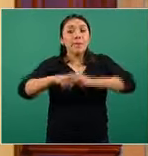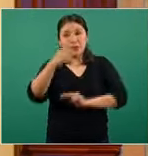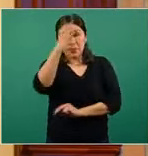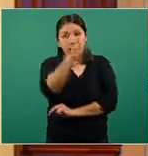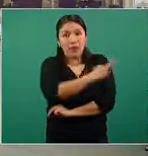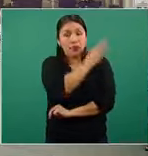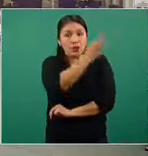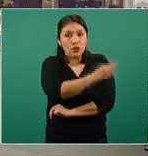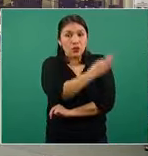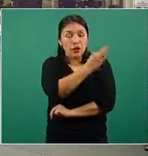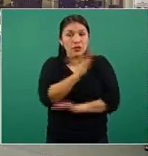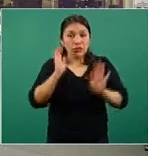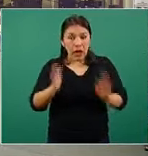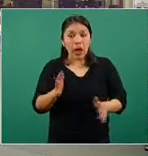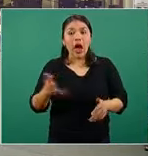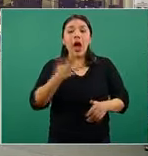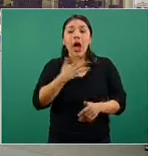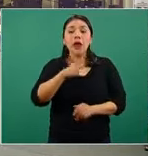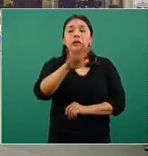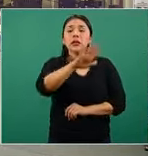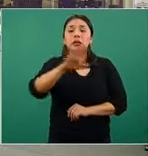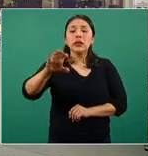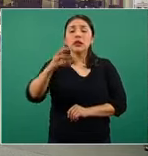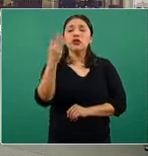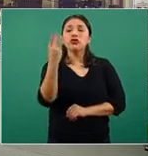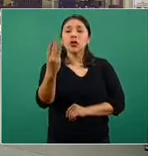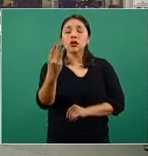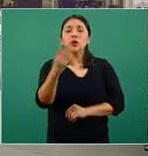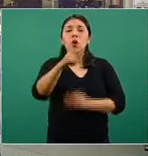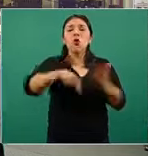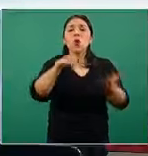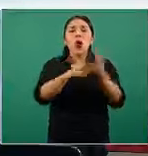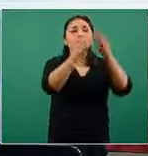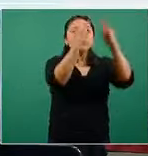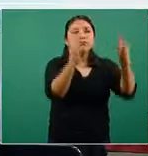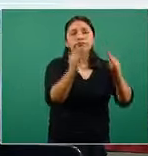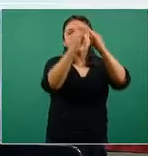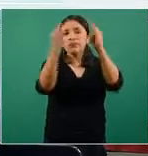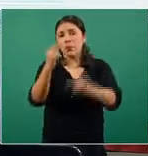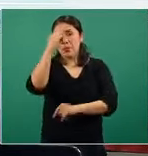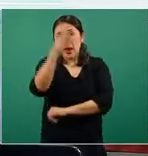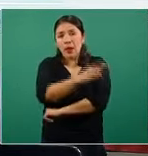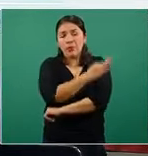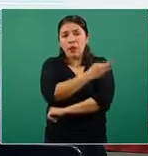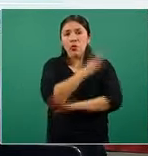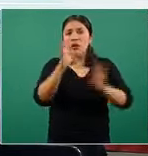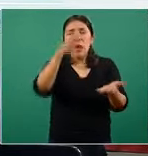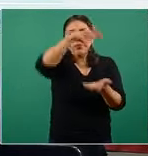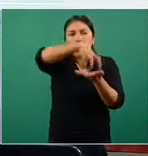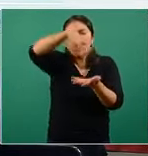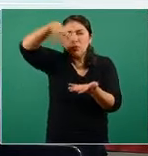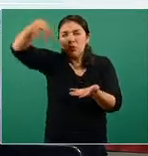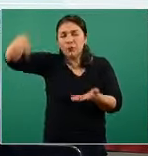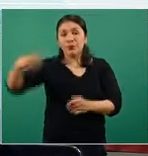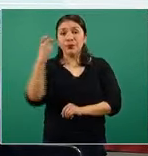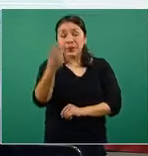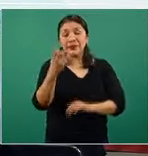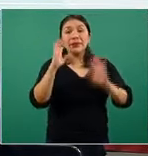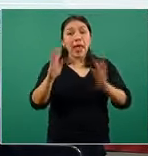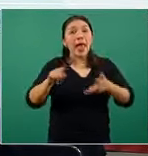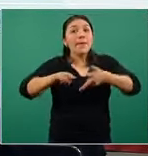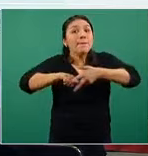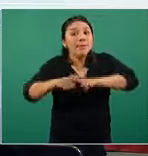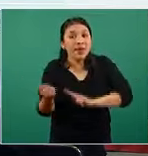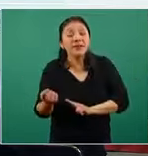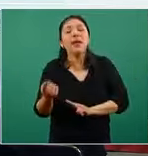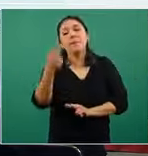nivel municipal, con 503 puntos de vacunación que se reportaron instalados y por lo tanto que iniciaron